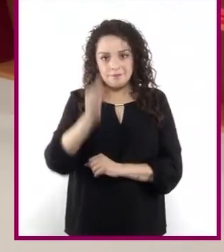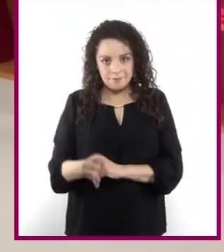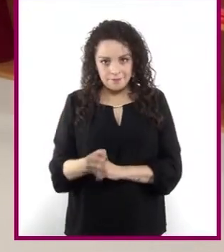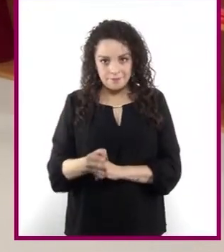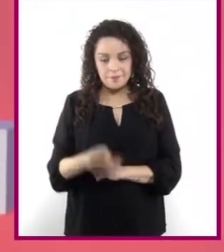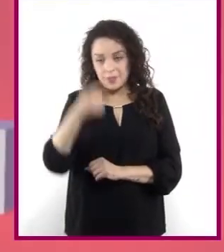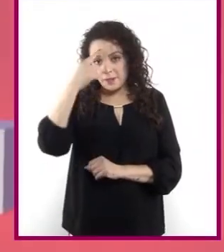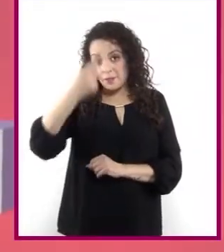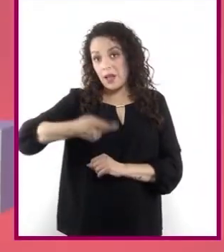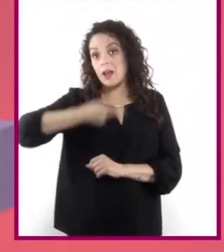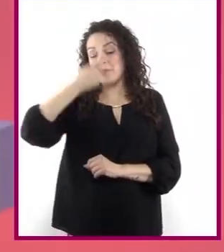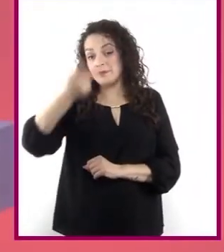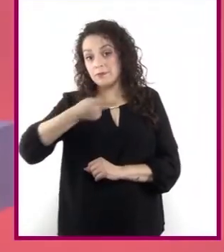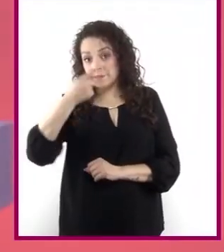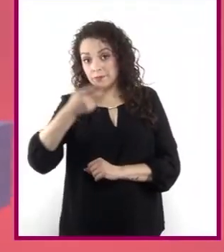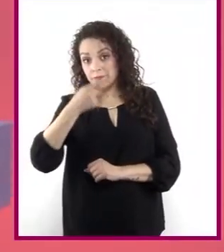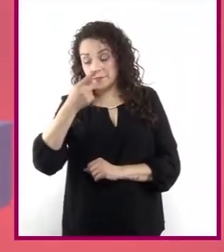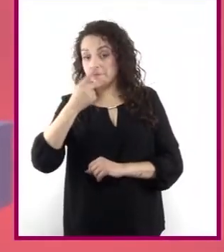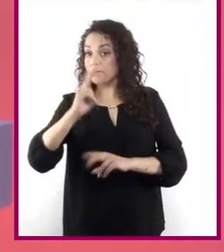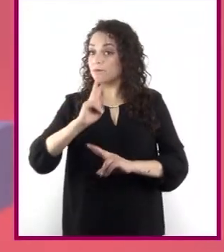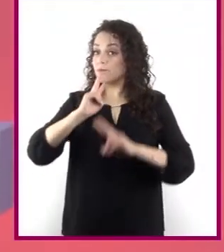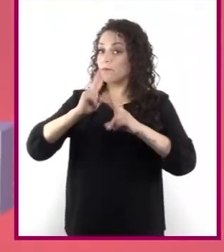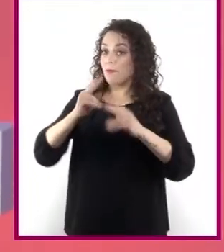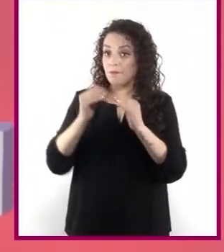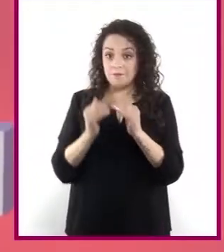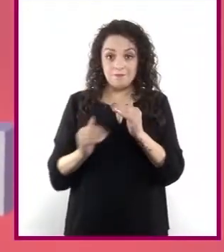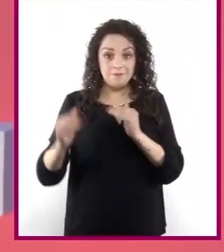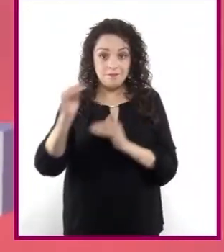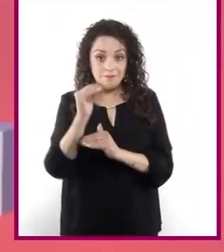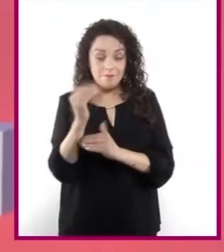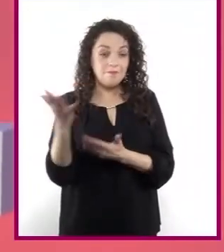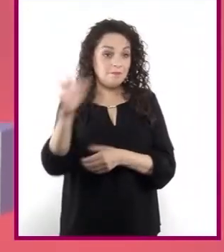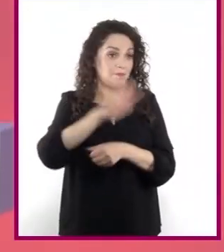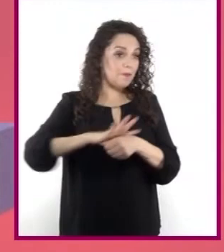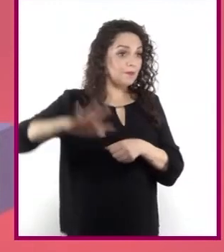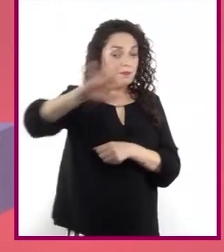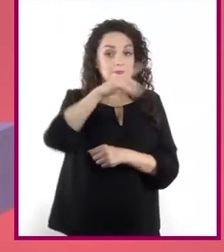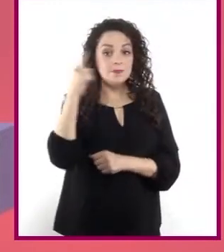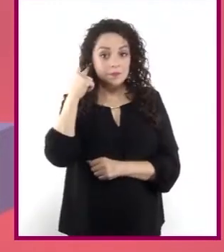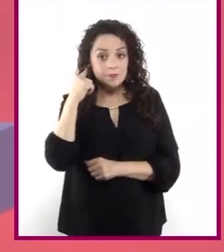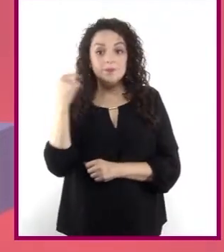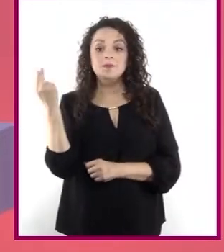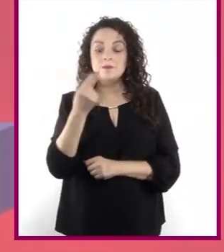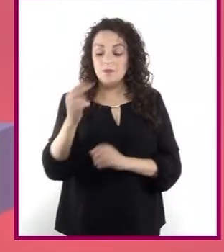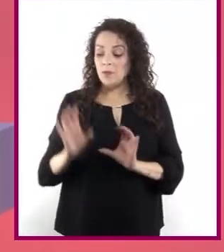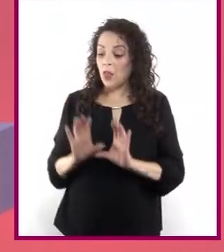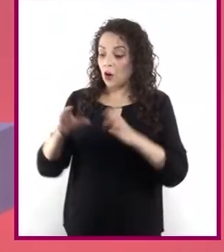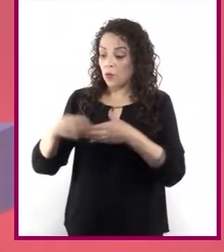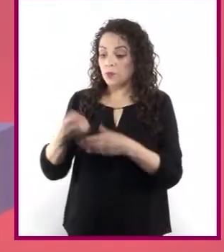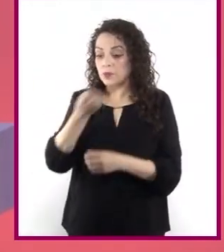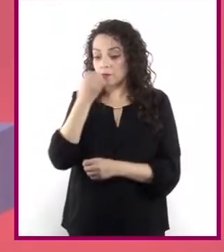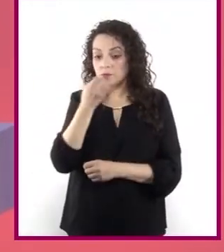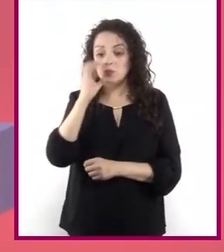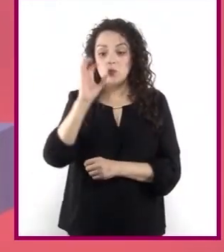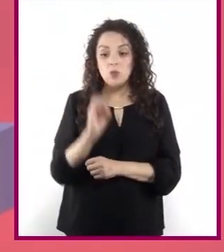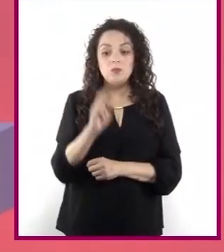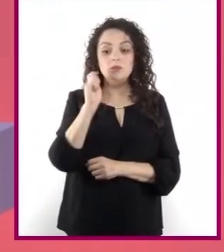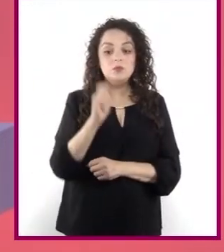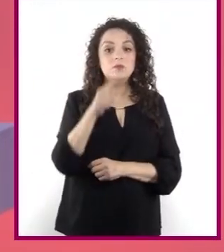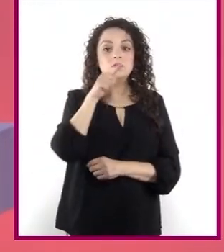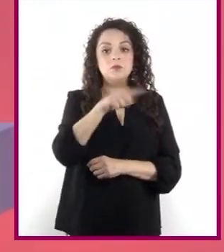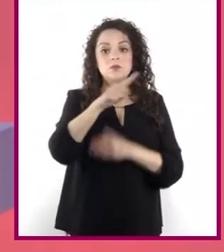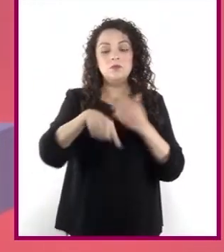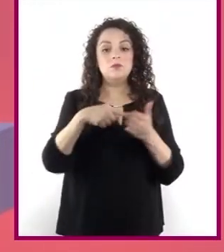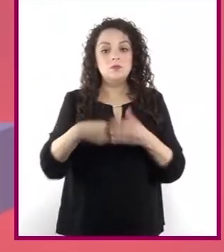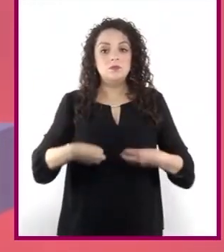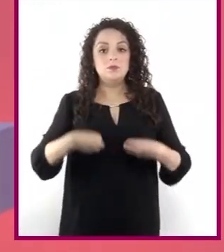lectura en voz alta, les invitamos a aprovechar cualquier situación o evento donde se reúna la comunidad escolar o los miembros de su